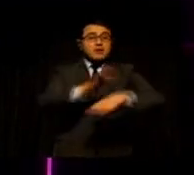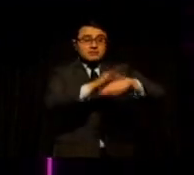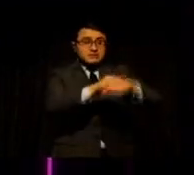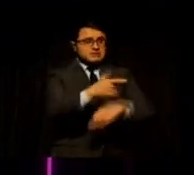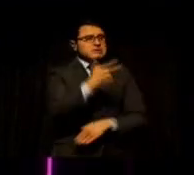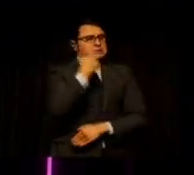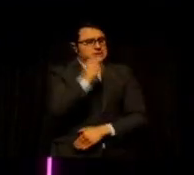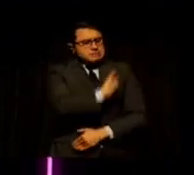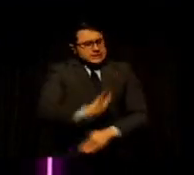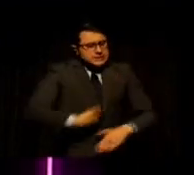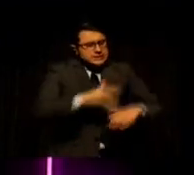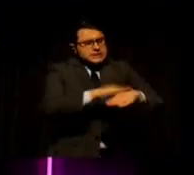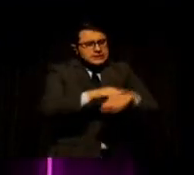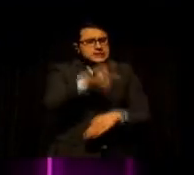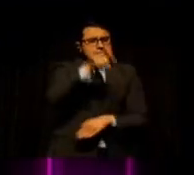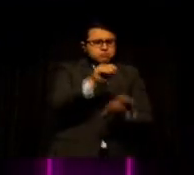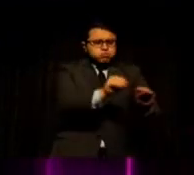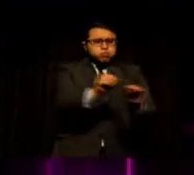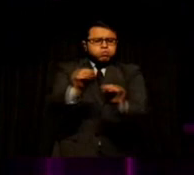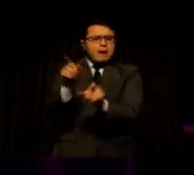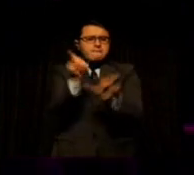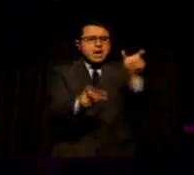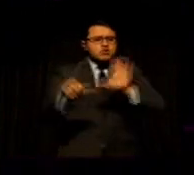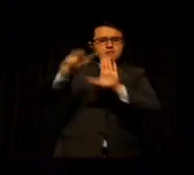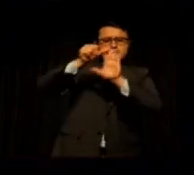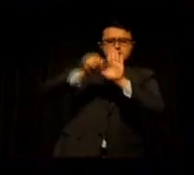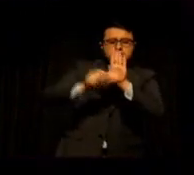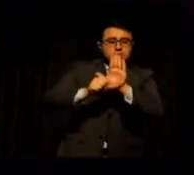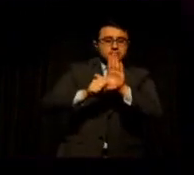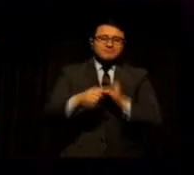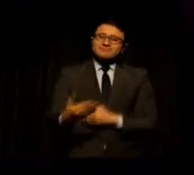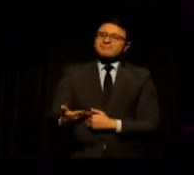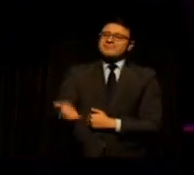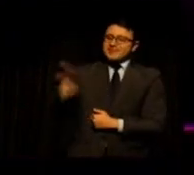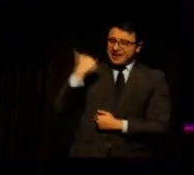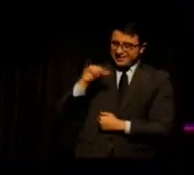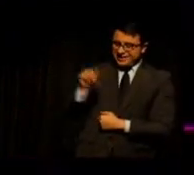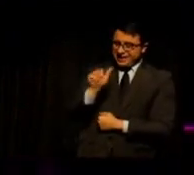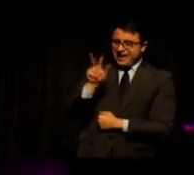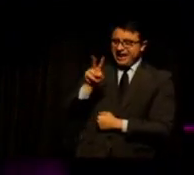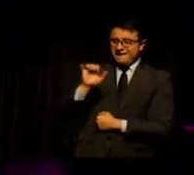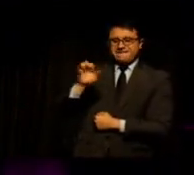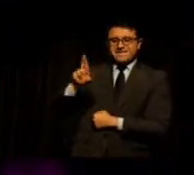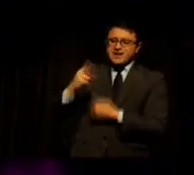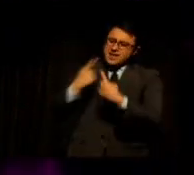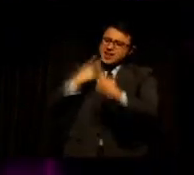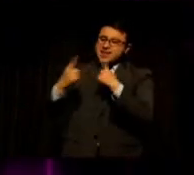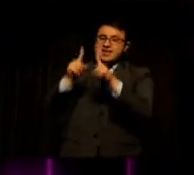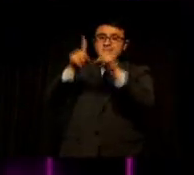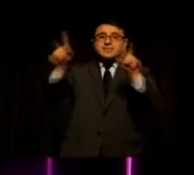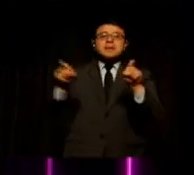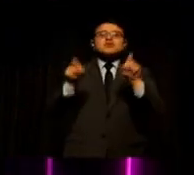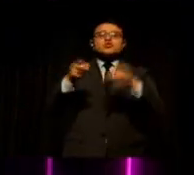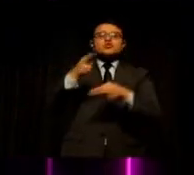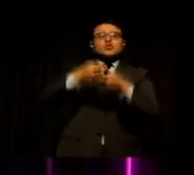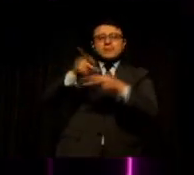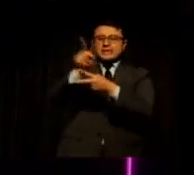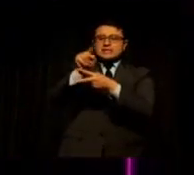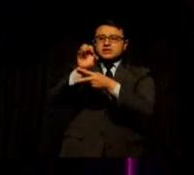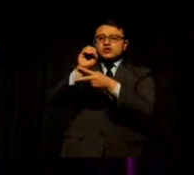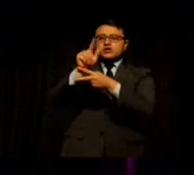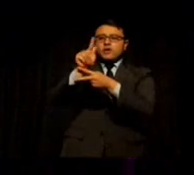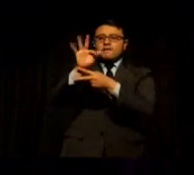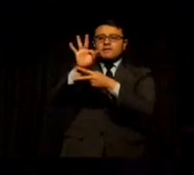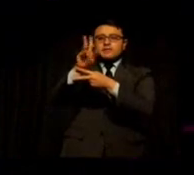más programadores también lo hablábamos con javier cuando estábamos en el proceso de la llegada de softbank y hoy podemos